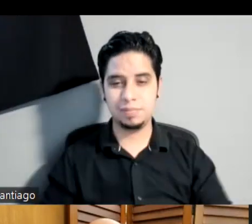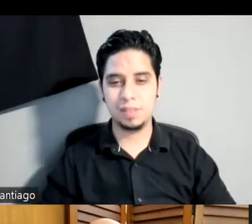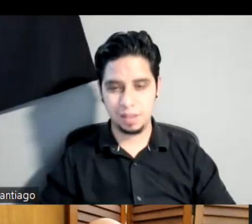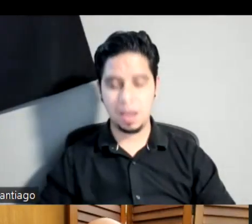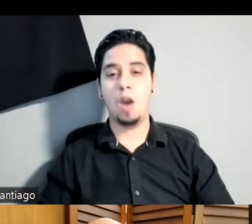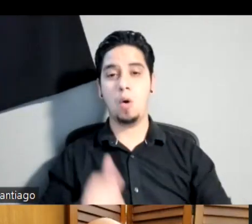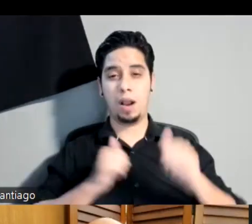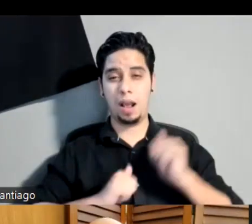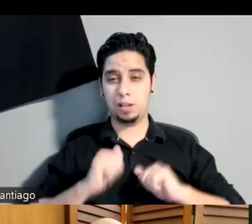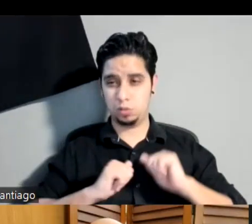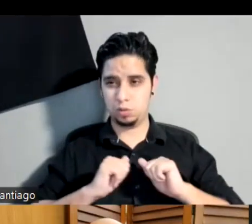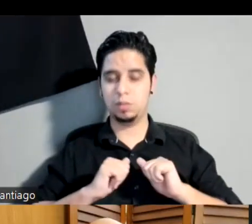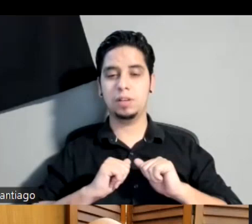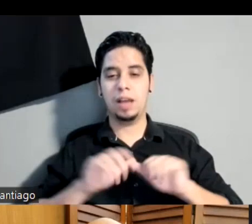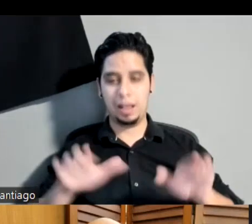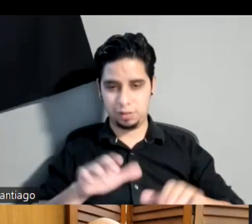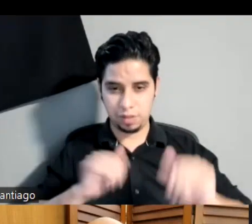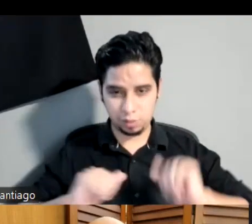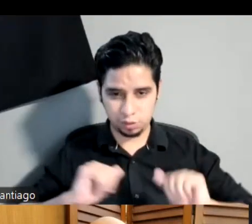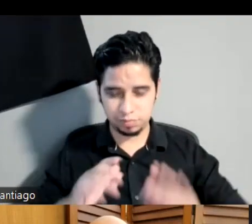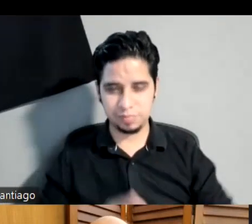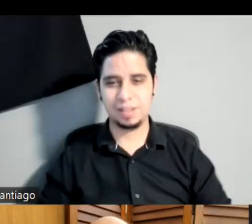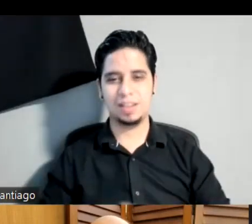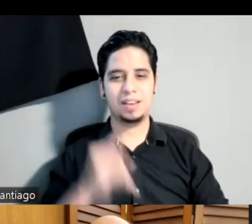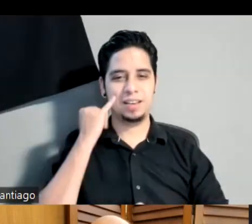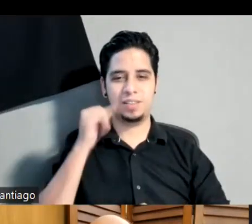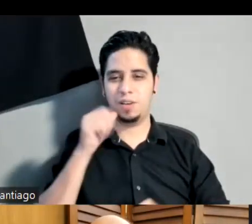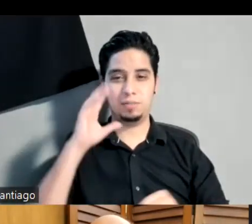aquí si no acabamos locos, estamos bendecidos.